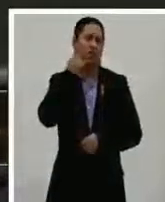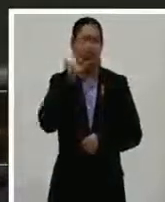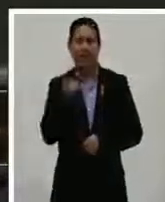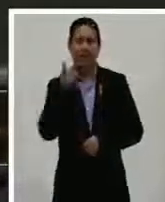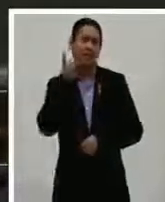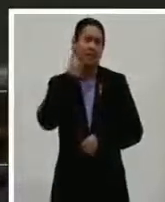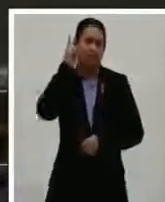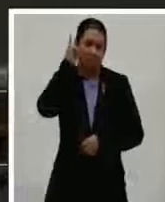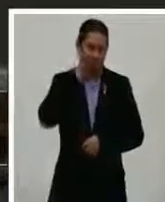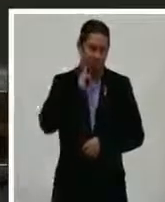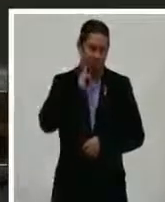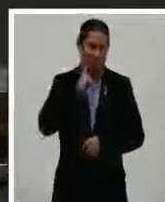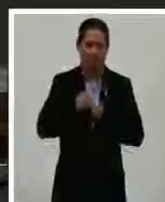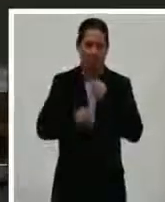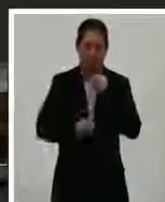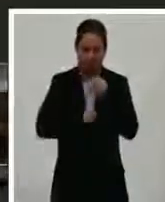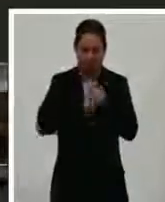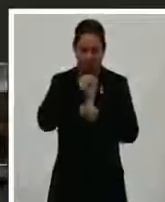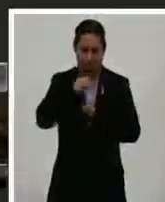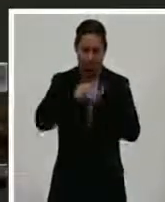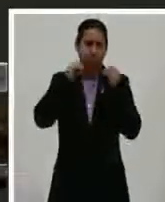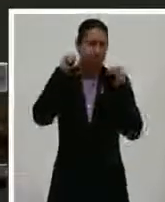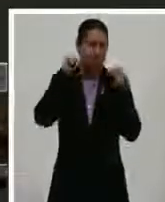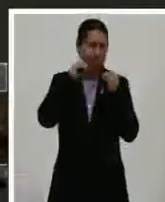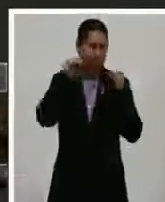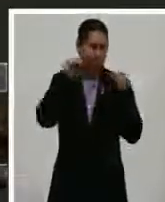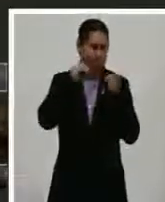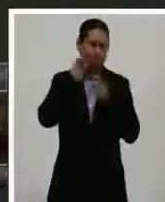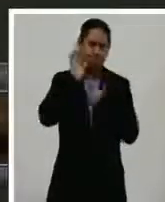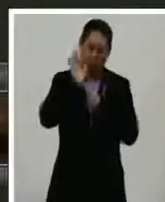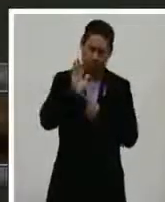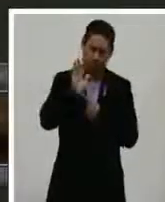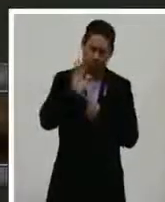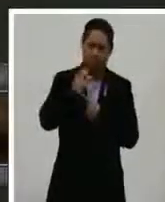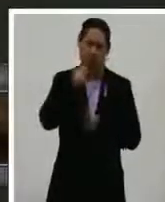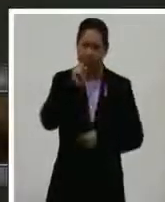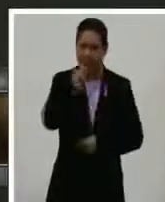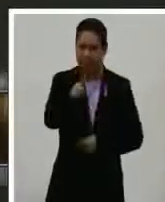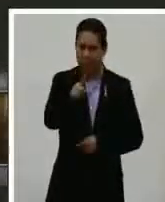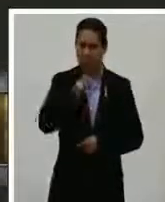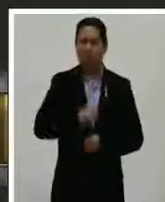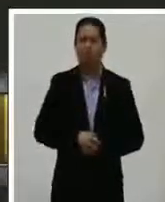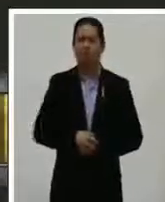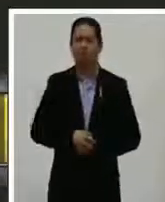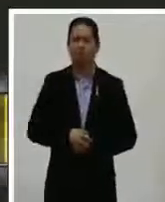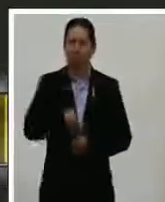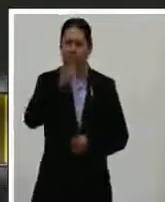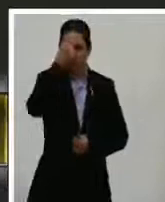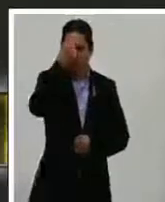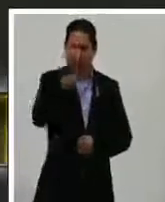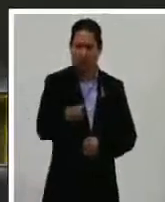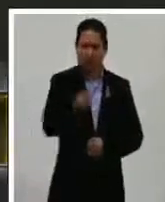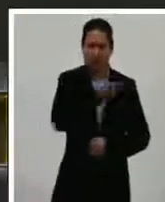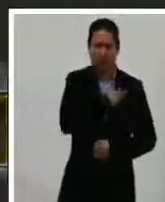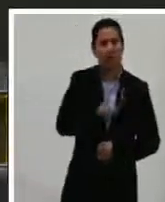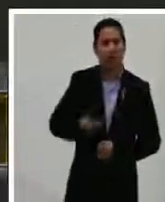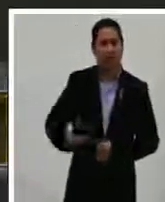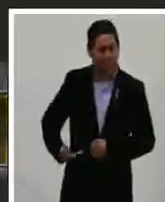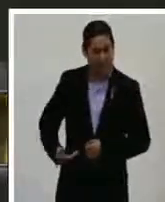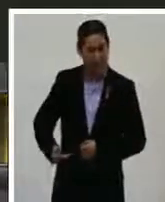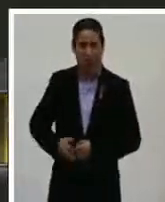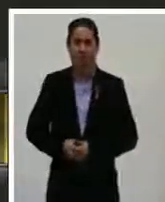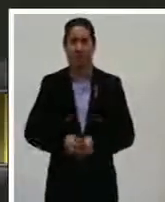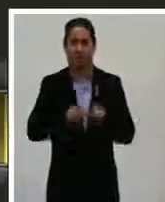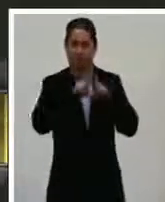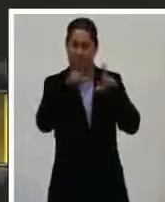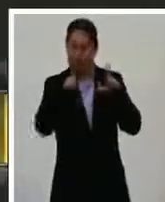las que están discutiendo este dictamen si bien es cierto que tanto el presidente de la república